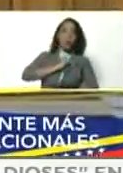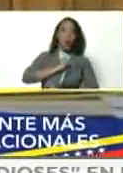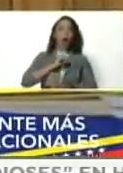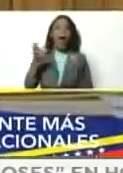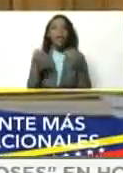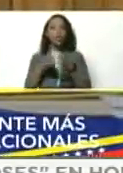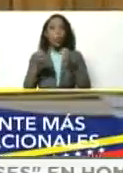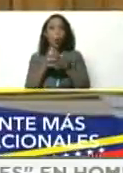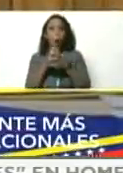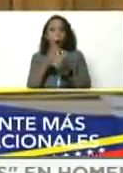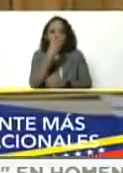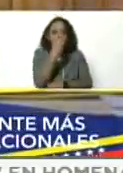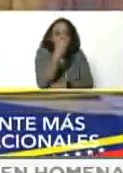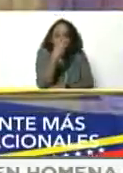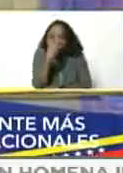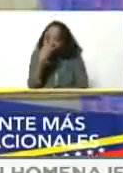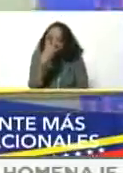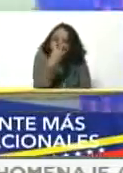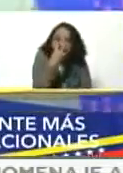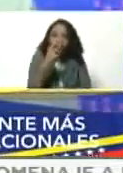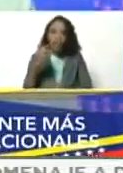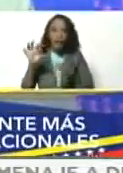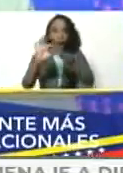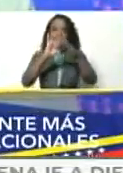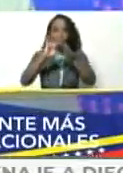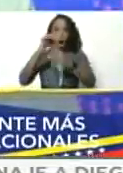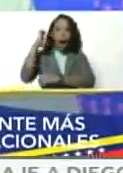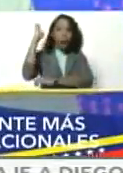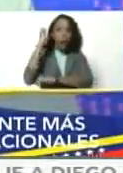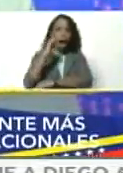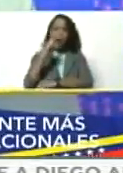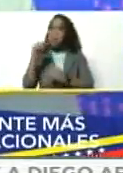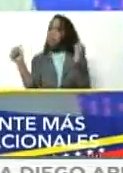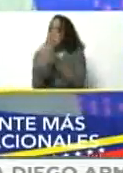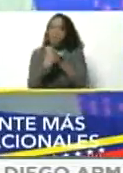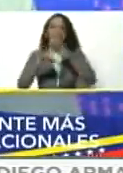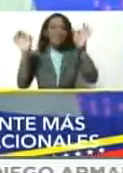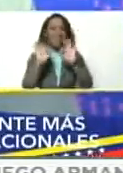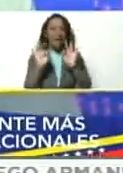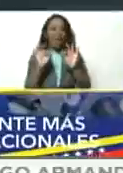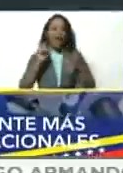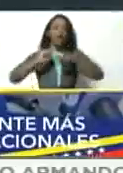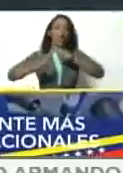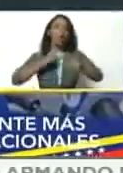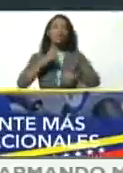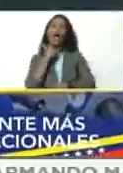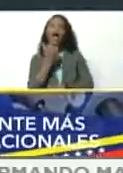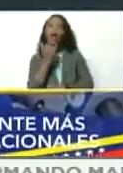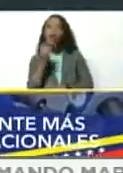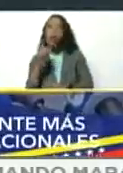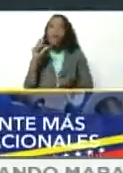delegación de espías de la Unión Europea, no encontraron ni un elemento para criticar el sistema electoral.